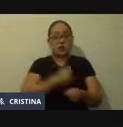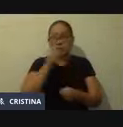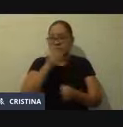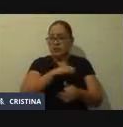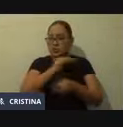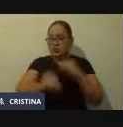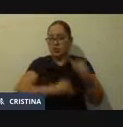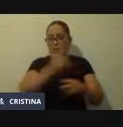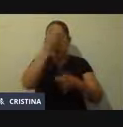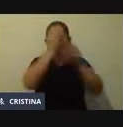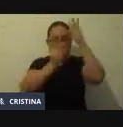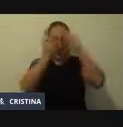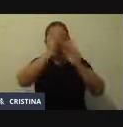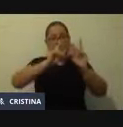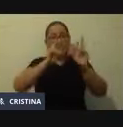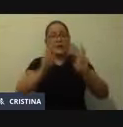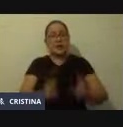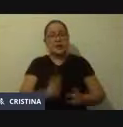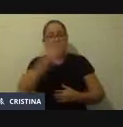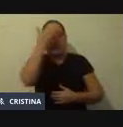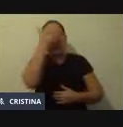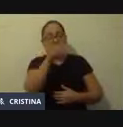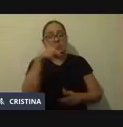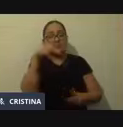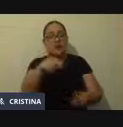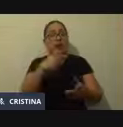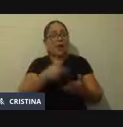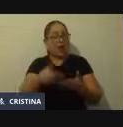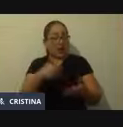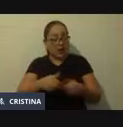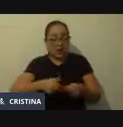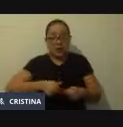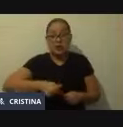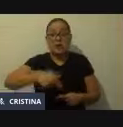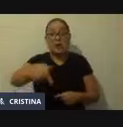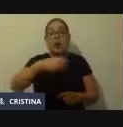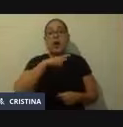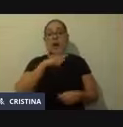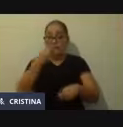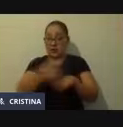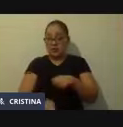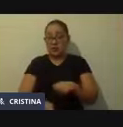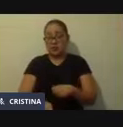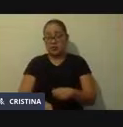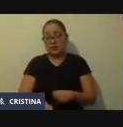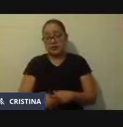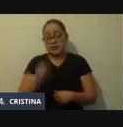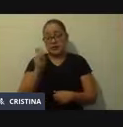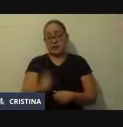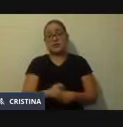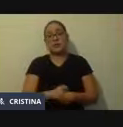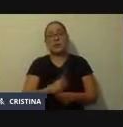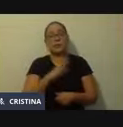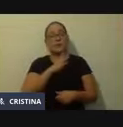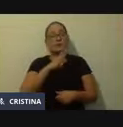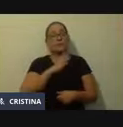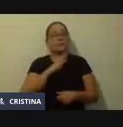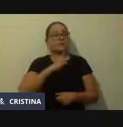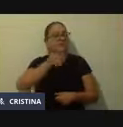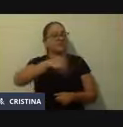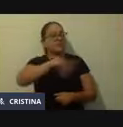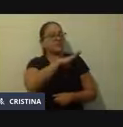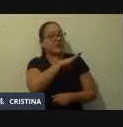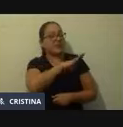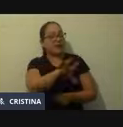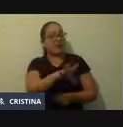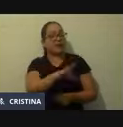edades, hacer consciente de que va a haber este riesgo, va a minorar que te hagan un desprecio y te sientas